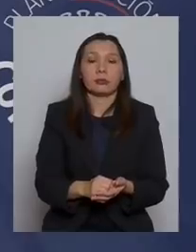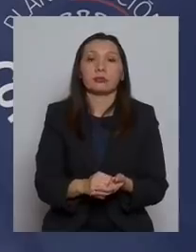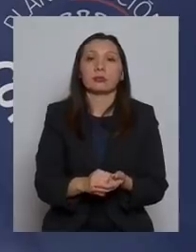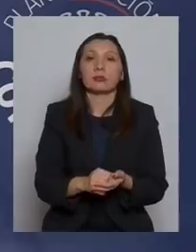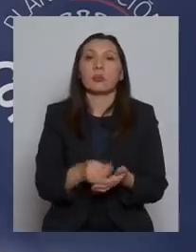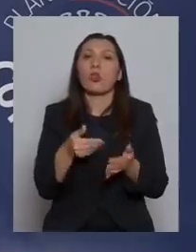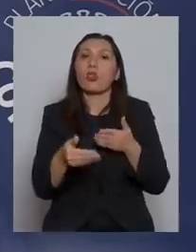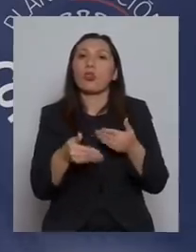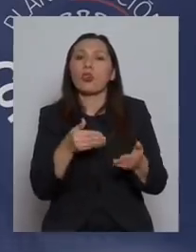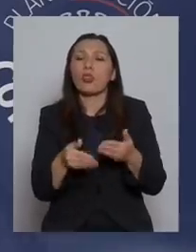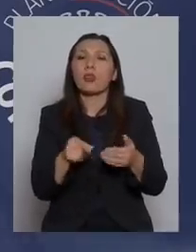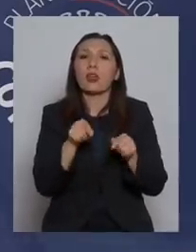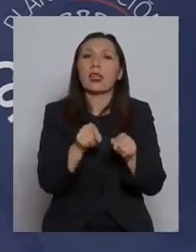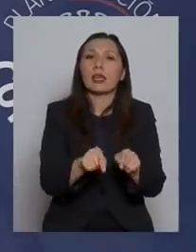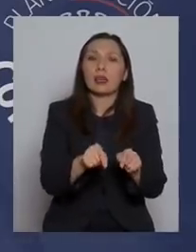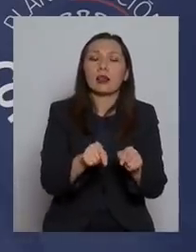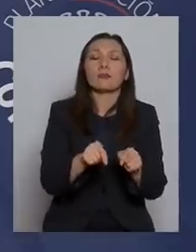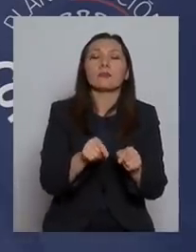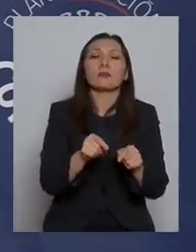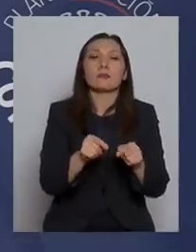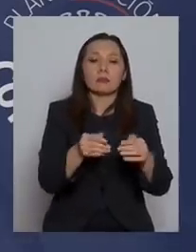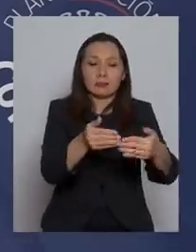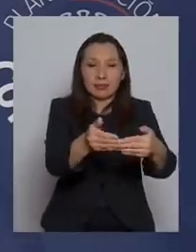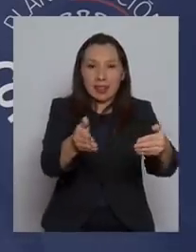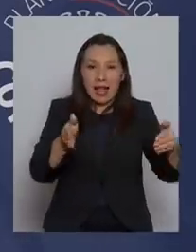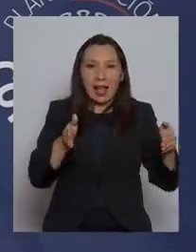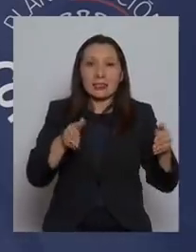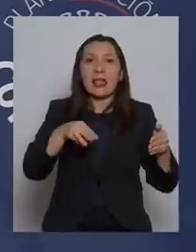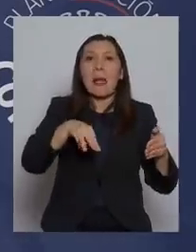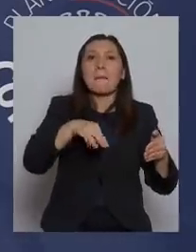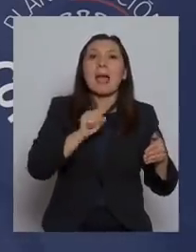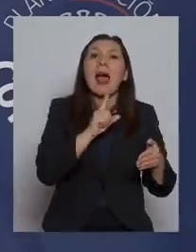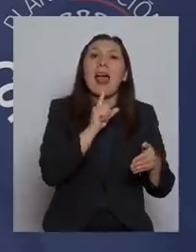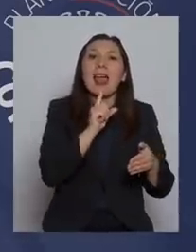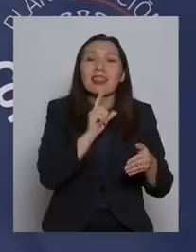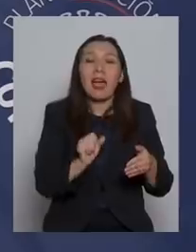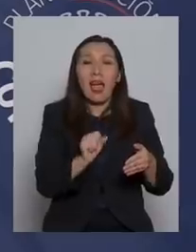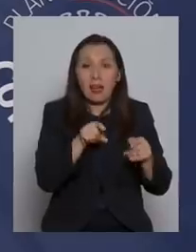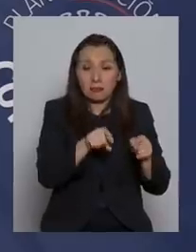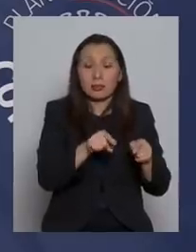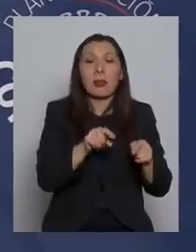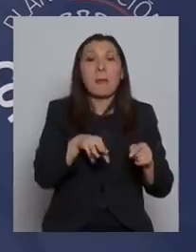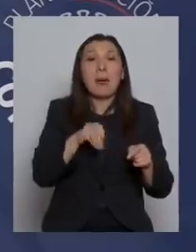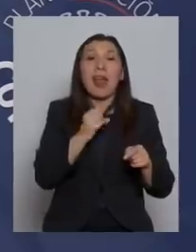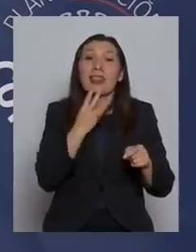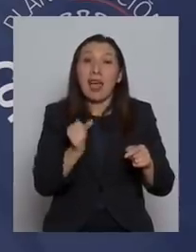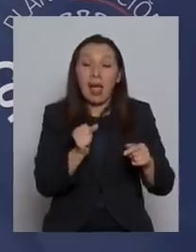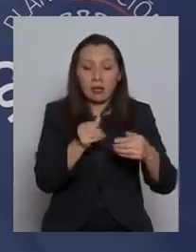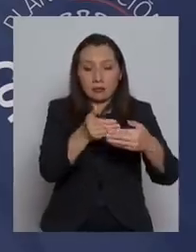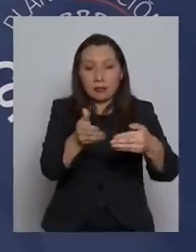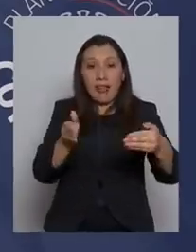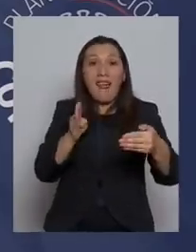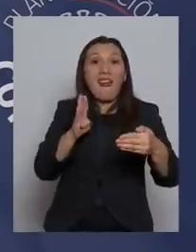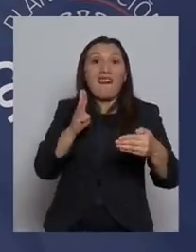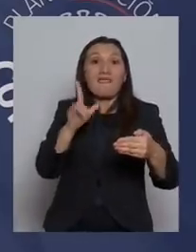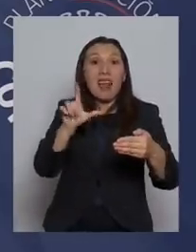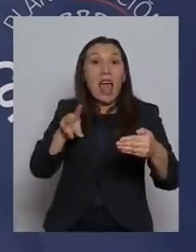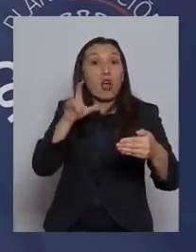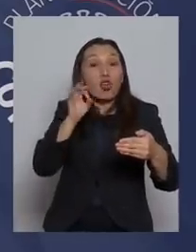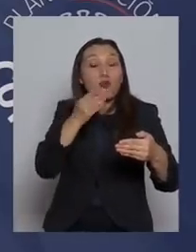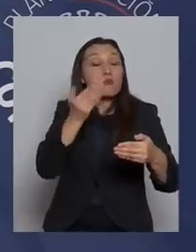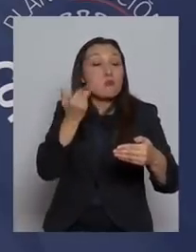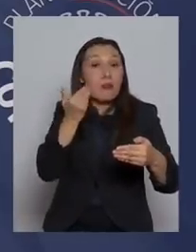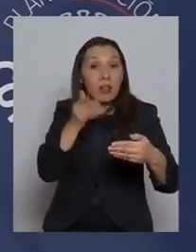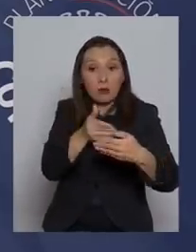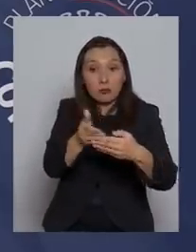en el nivel de corte que corresponde a Avenida Mata y Avenida Blanco, lo que está al sur de ese